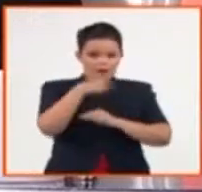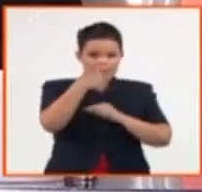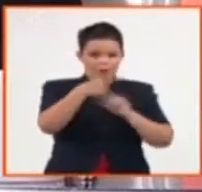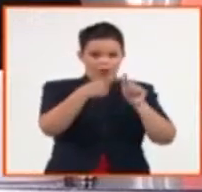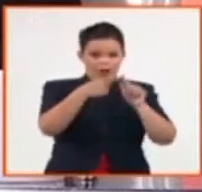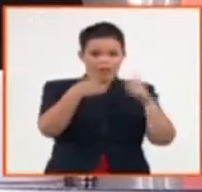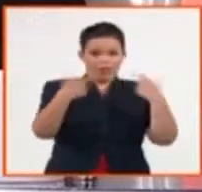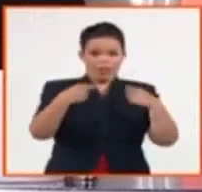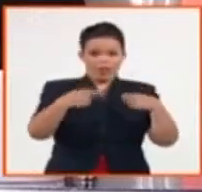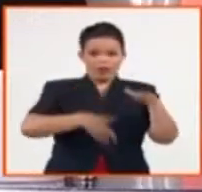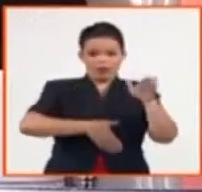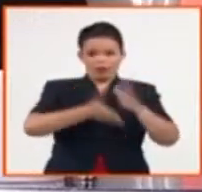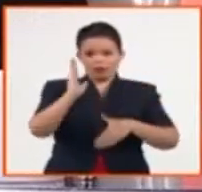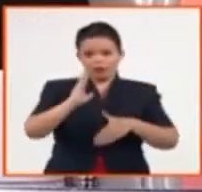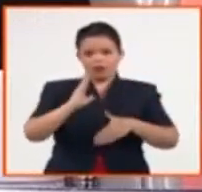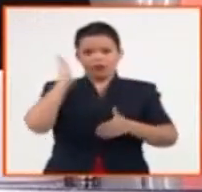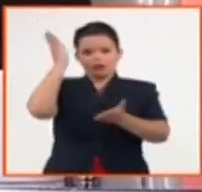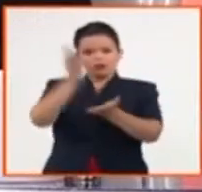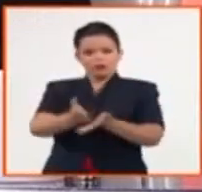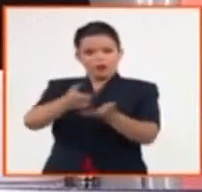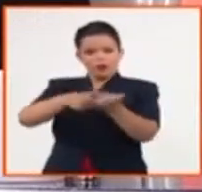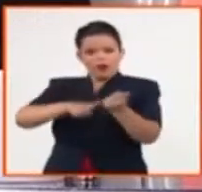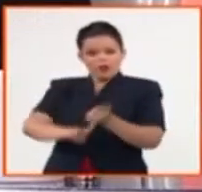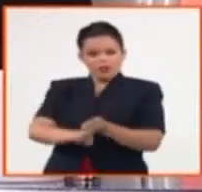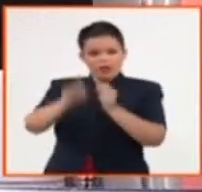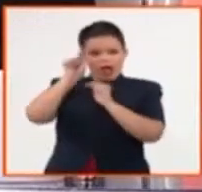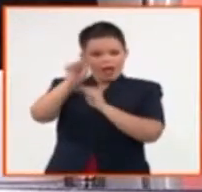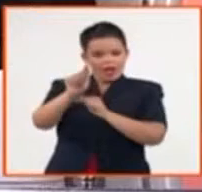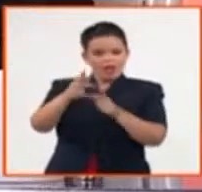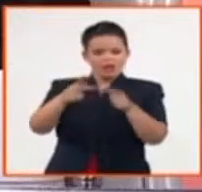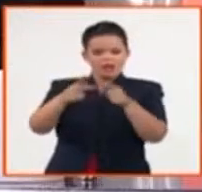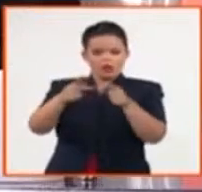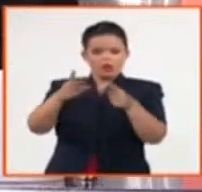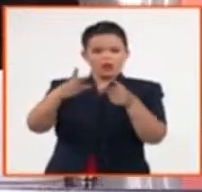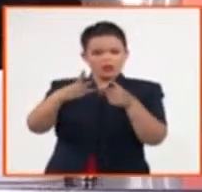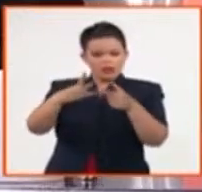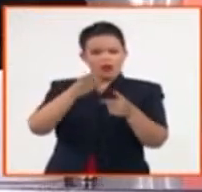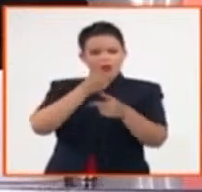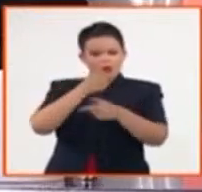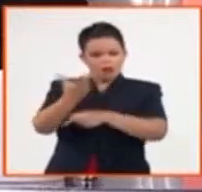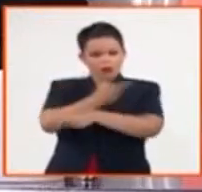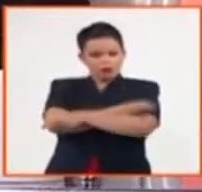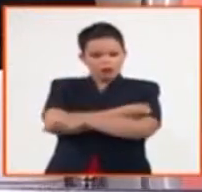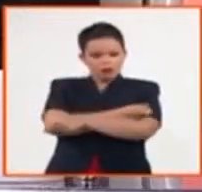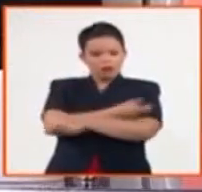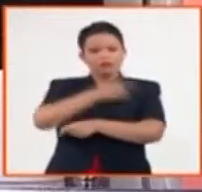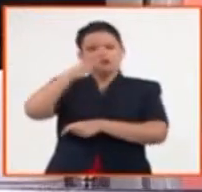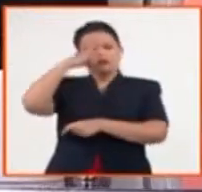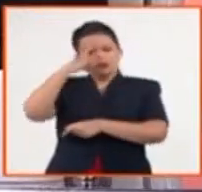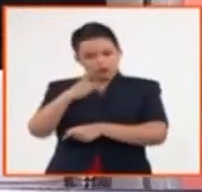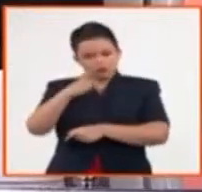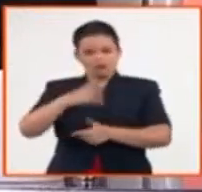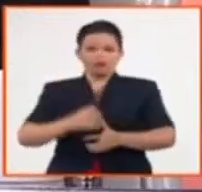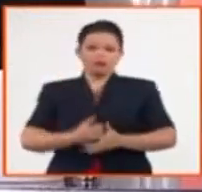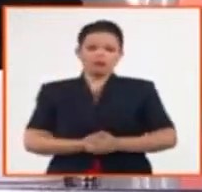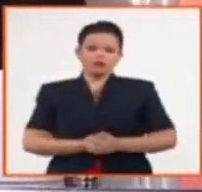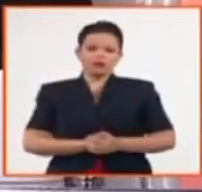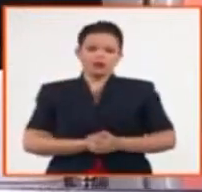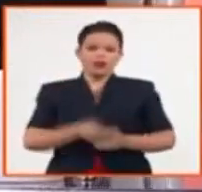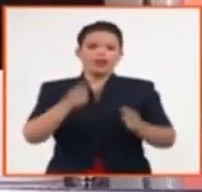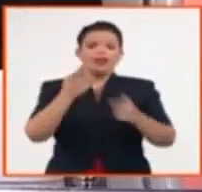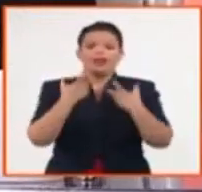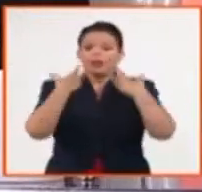tienen establecidos para concluir su vacunación. Es imprescindible la asistencia a los vacunatorios. Nosotros hemos organizado los vacunatorios de manera